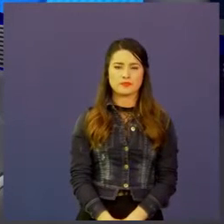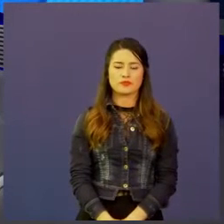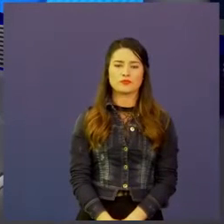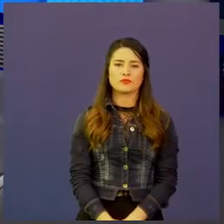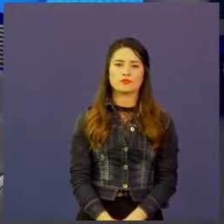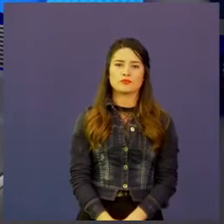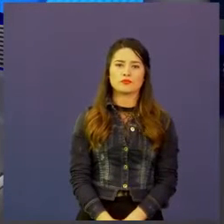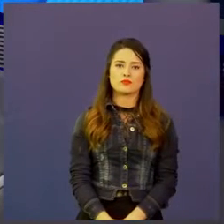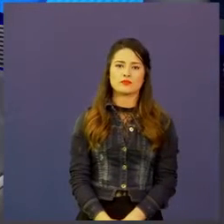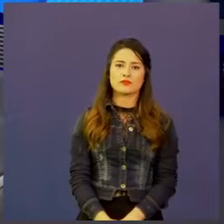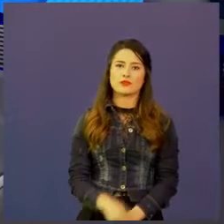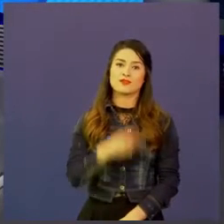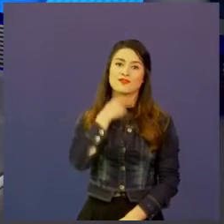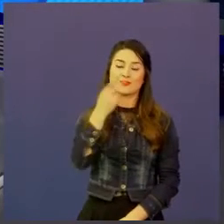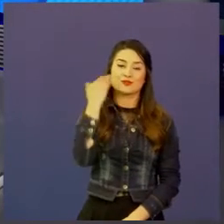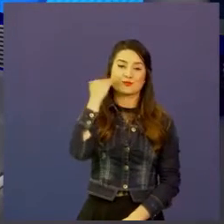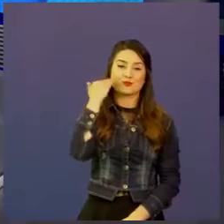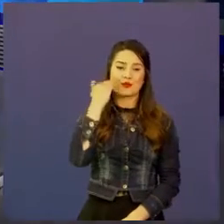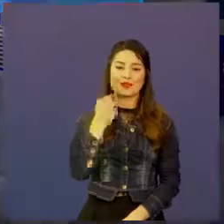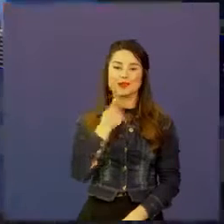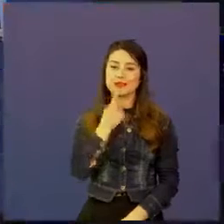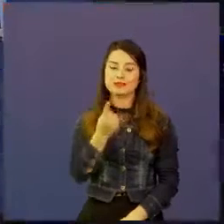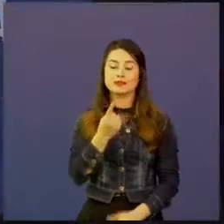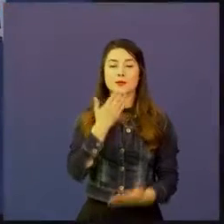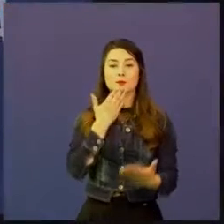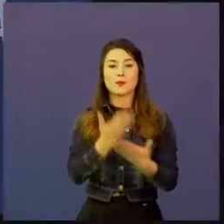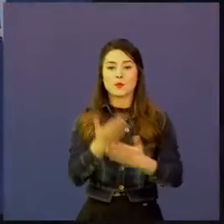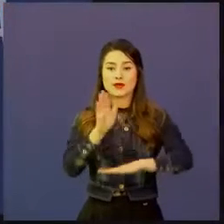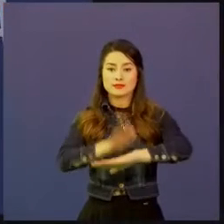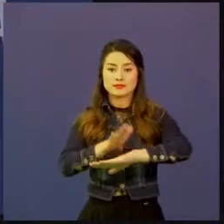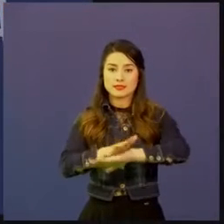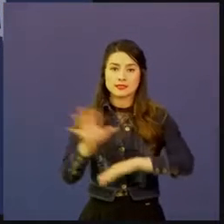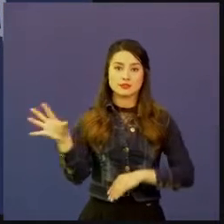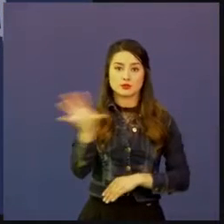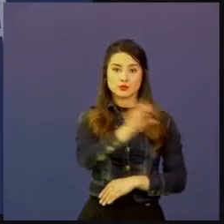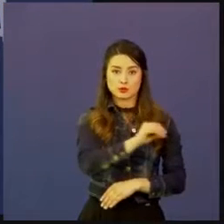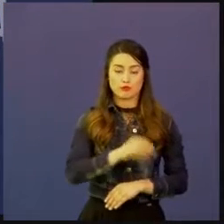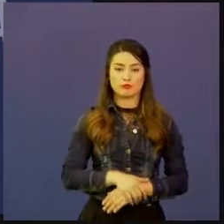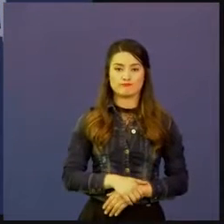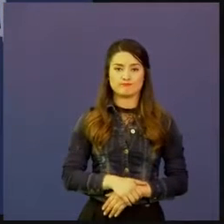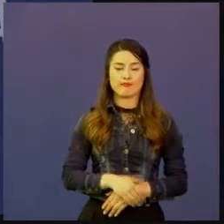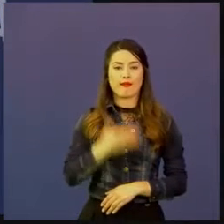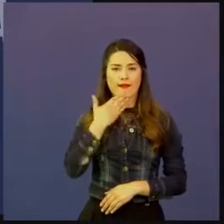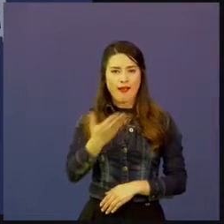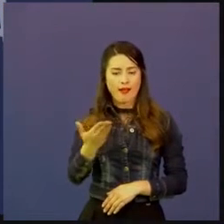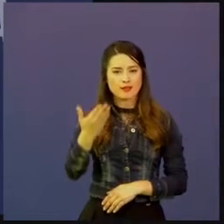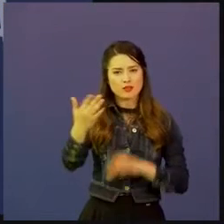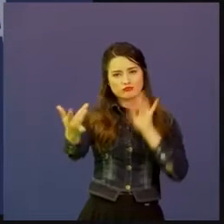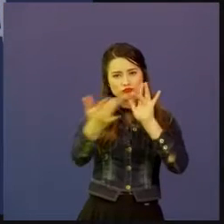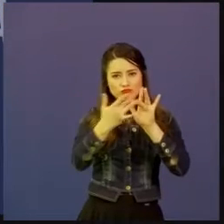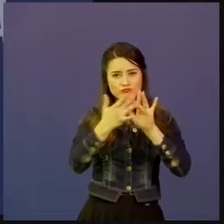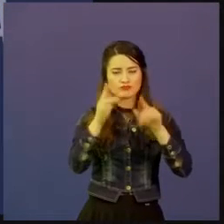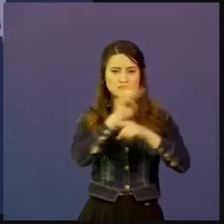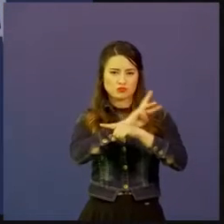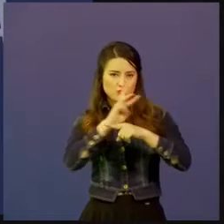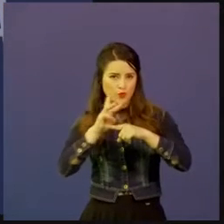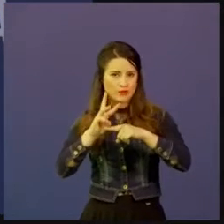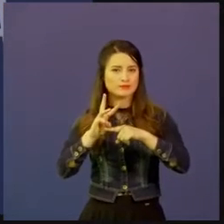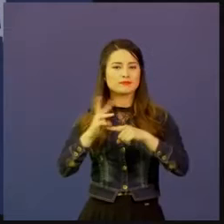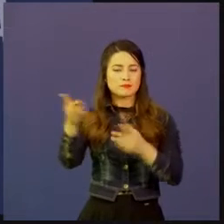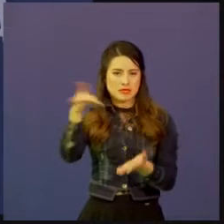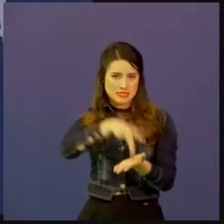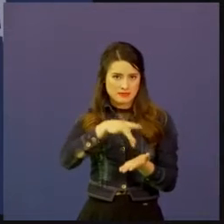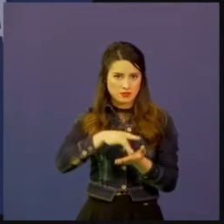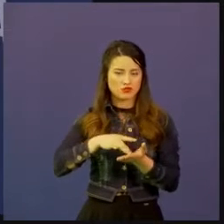Bueno, muy buenas tardes para todos. Muchísimas gracias por su participación en esta charla, a la que he